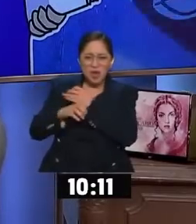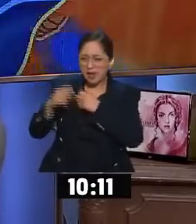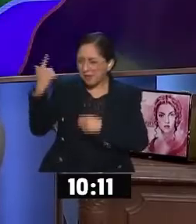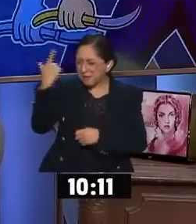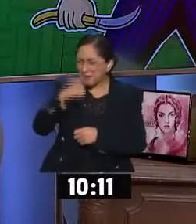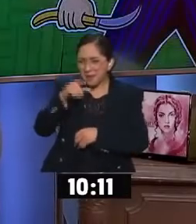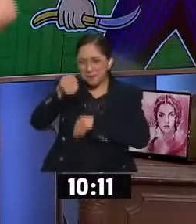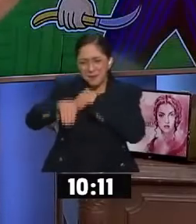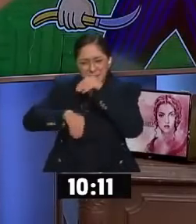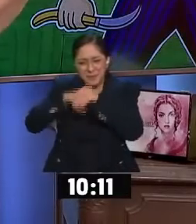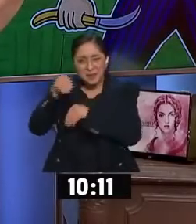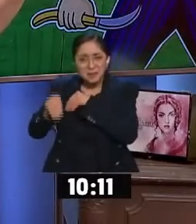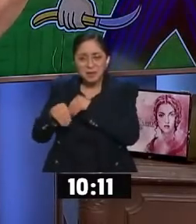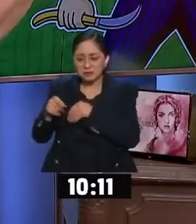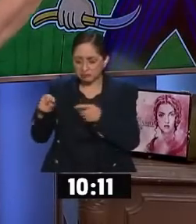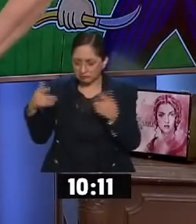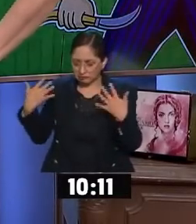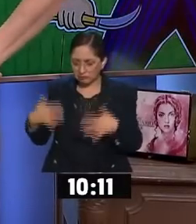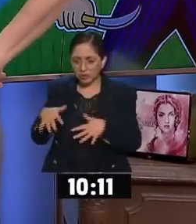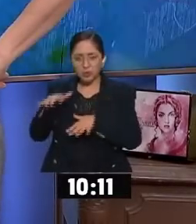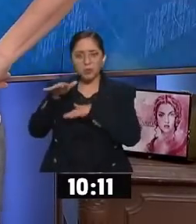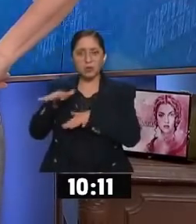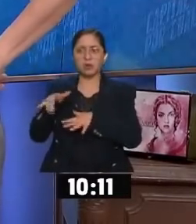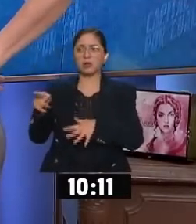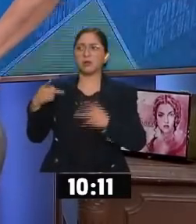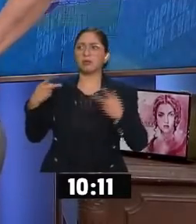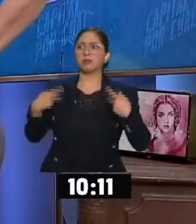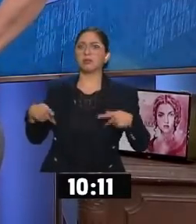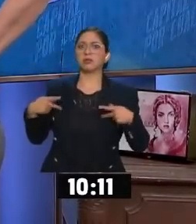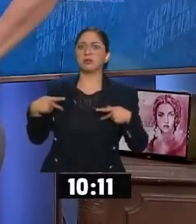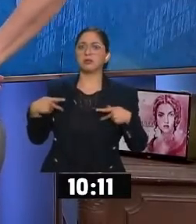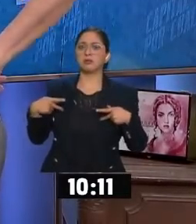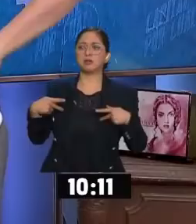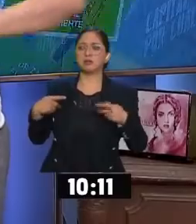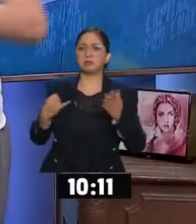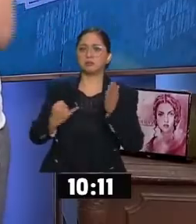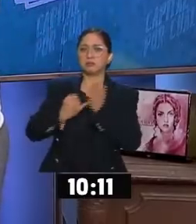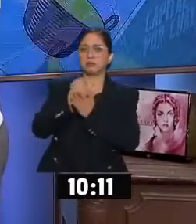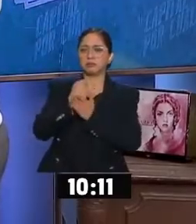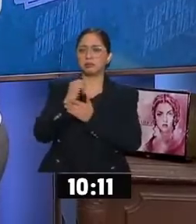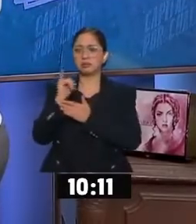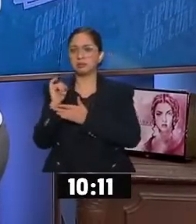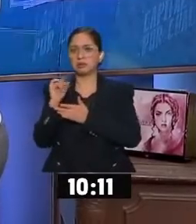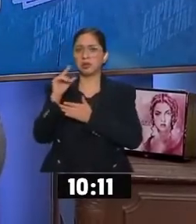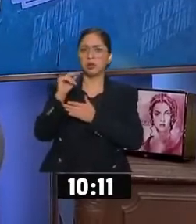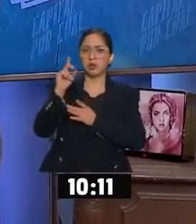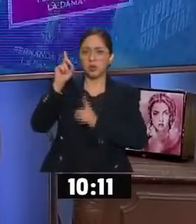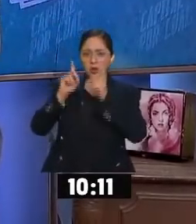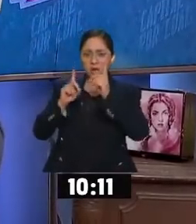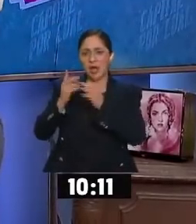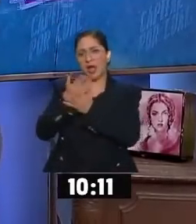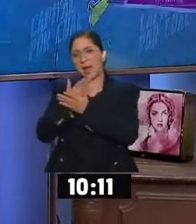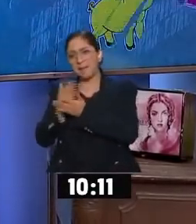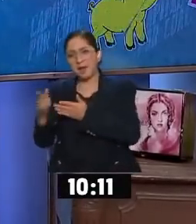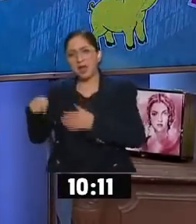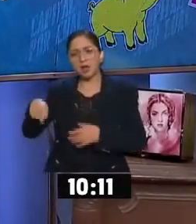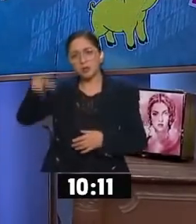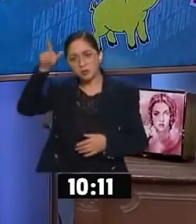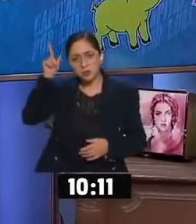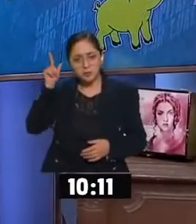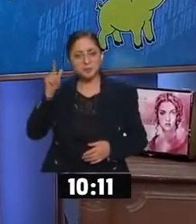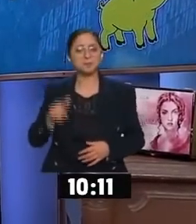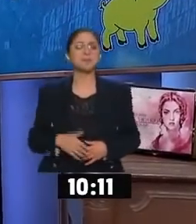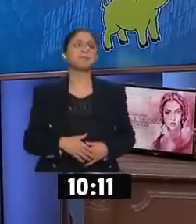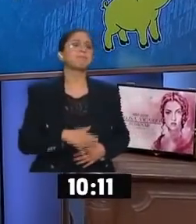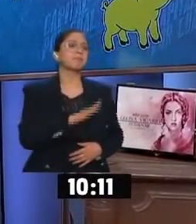¿no? Y era muy impresionante y entonces la gente pues ya sabía si le entraba o no y si no estaba demasiado bueno, señora, loco. pero fíjese que pasa